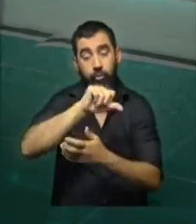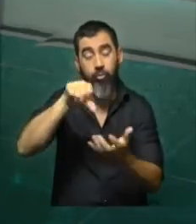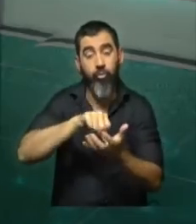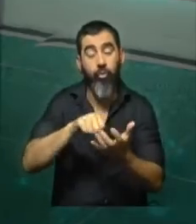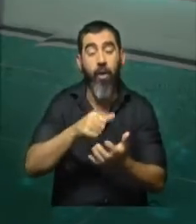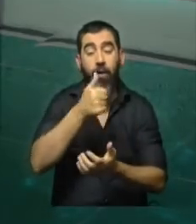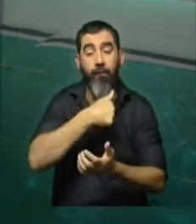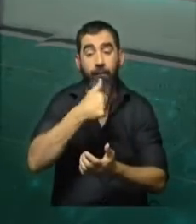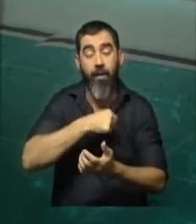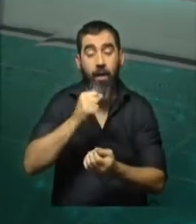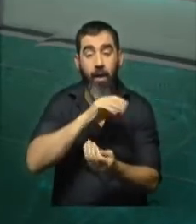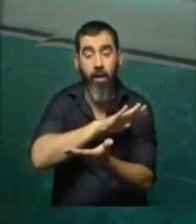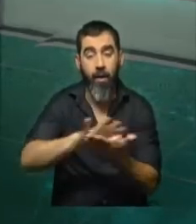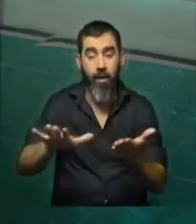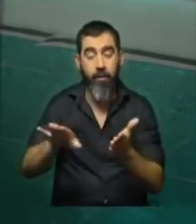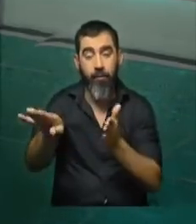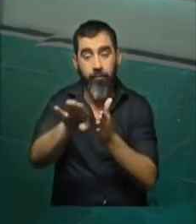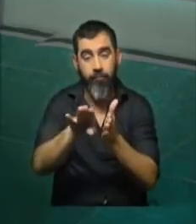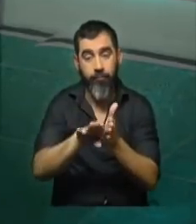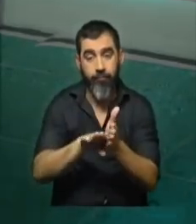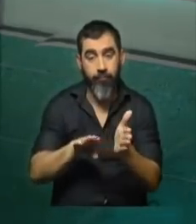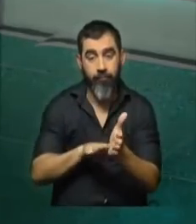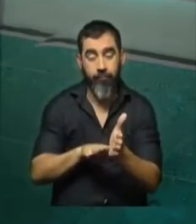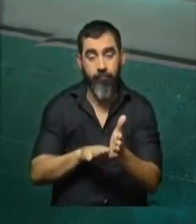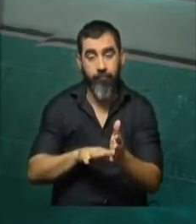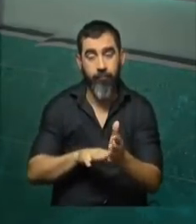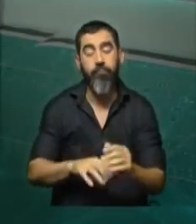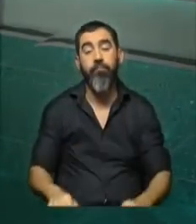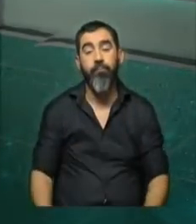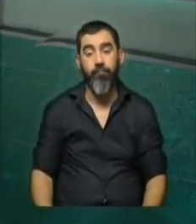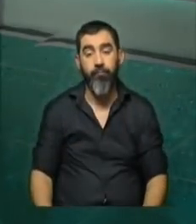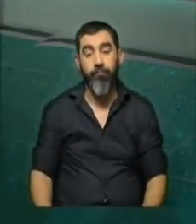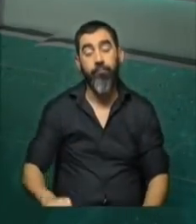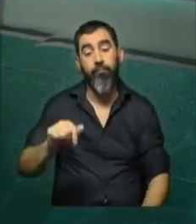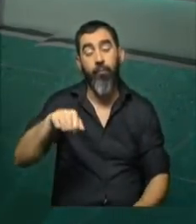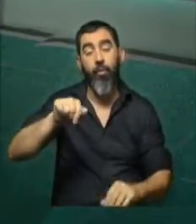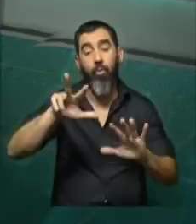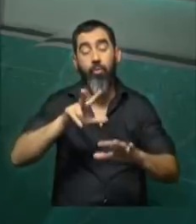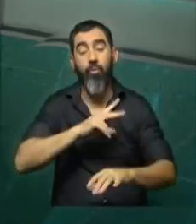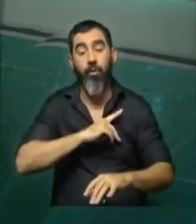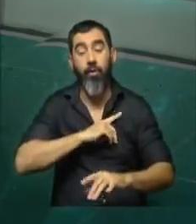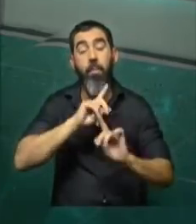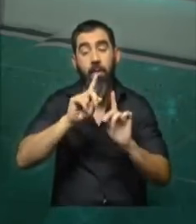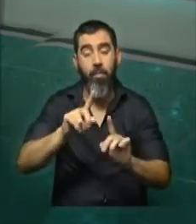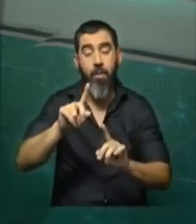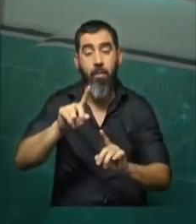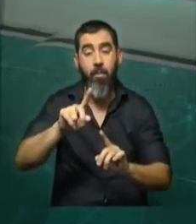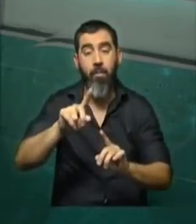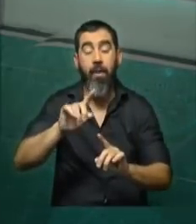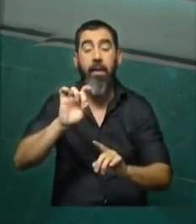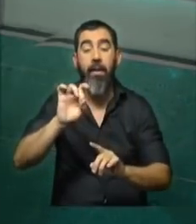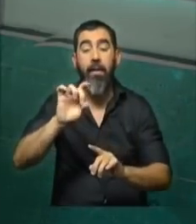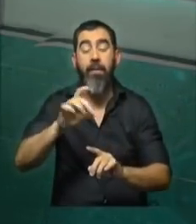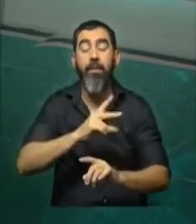Vieja hay estacionamiento gratuito. El tarifado no se cobra en esta jornada, hoy 8 de diciembre y también se repetirá el próximo